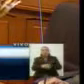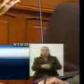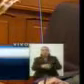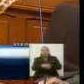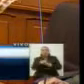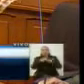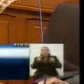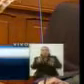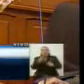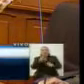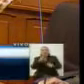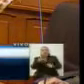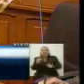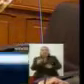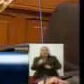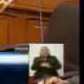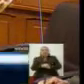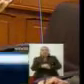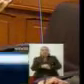el Tribunal Fiscal